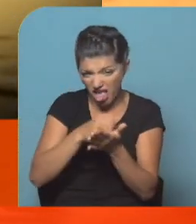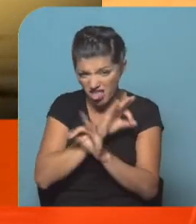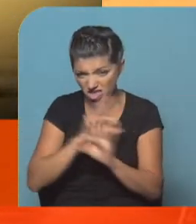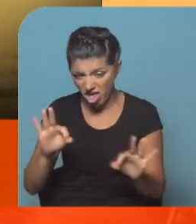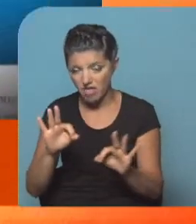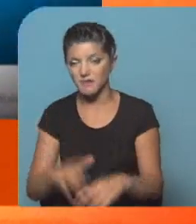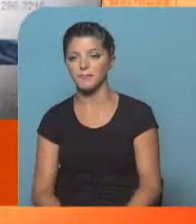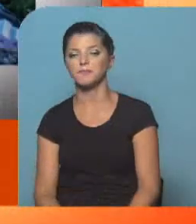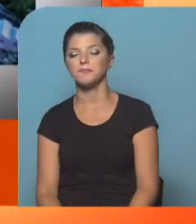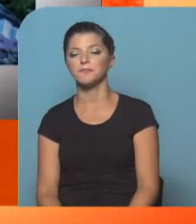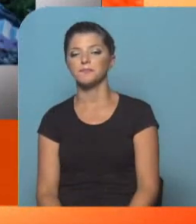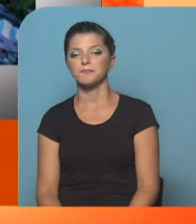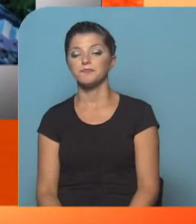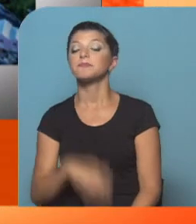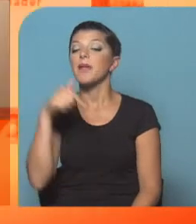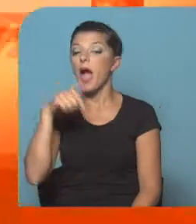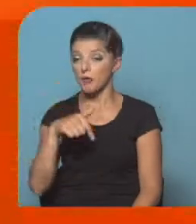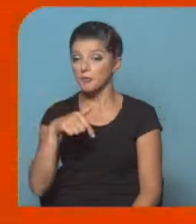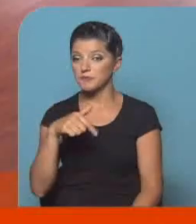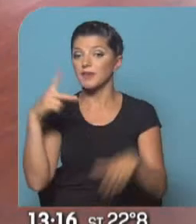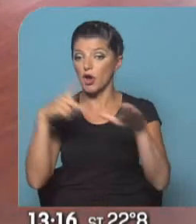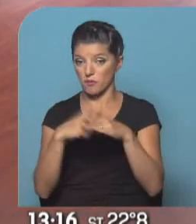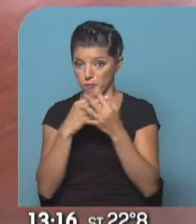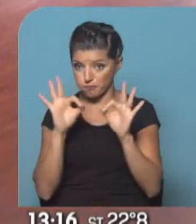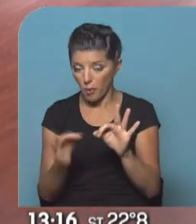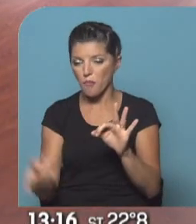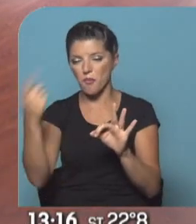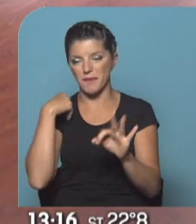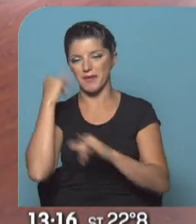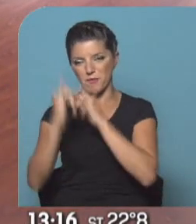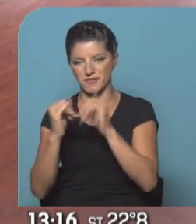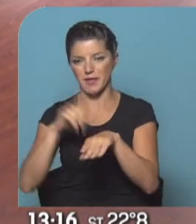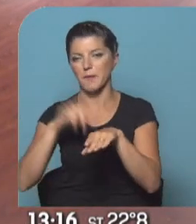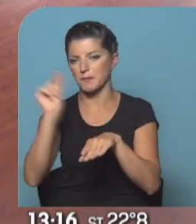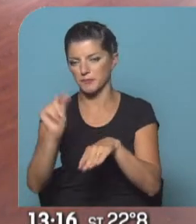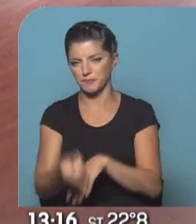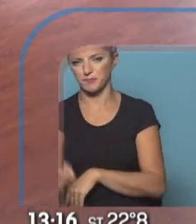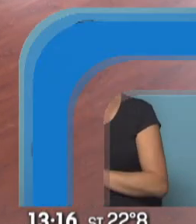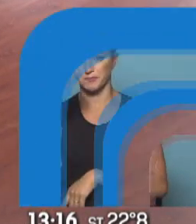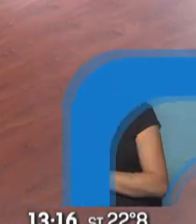impuestos. Los detalles, como siempre, luego de la pausa. Ya volvemos.